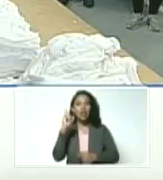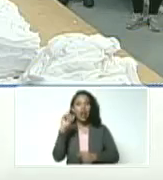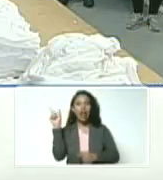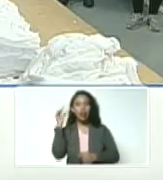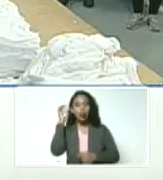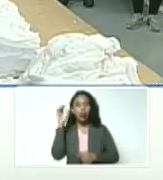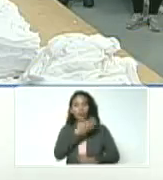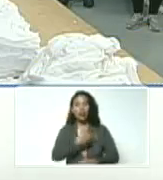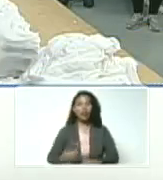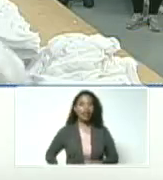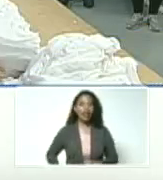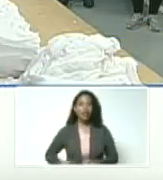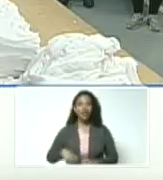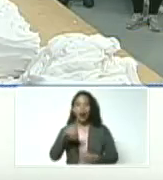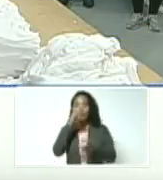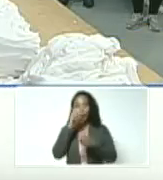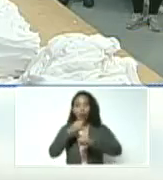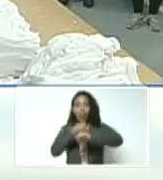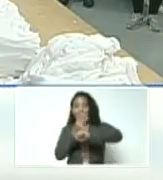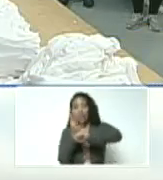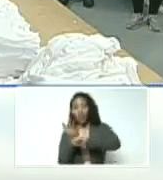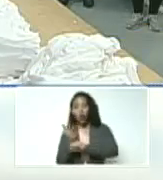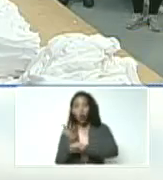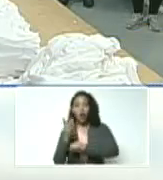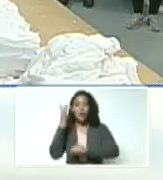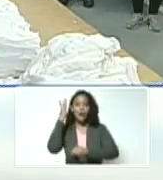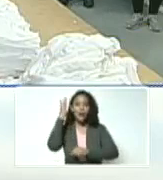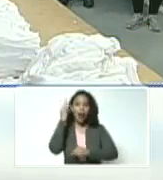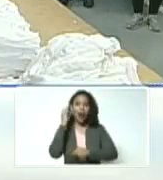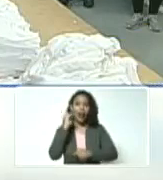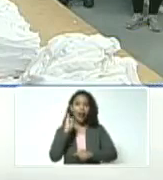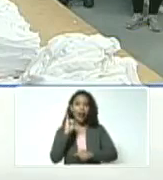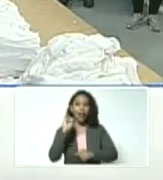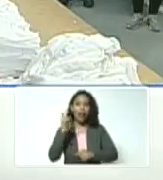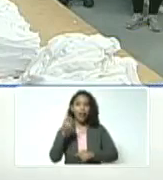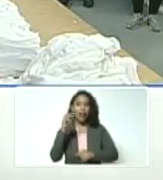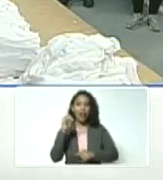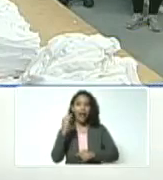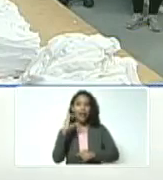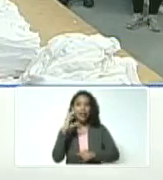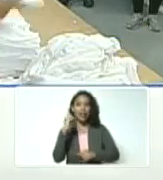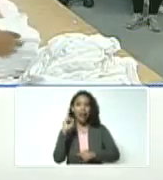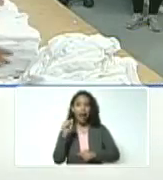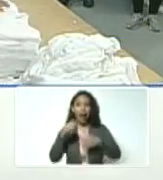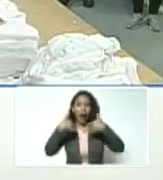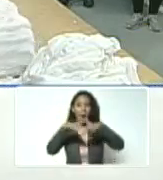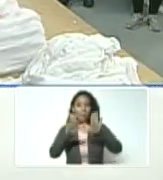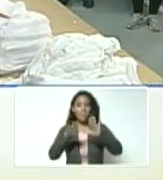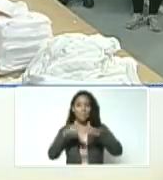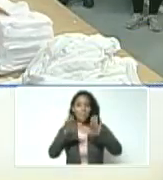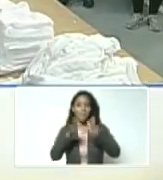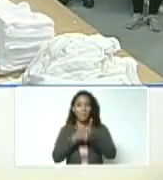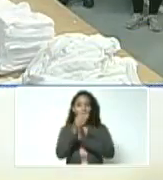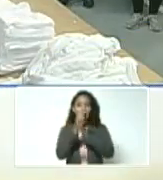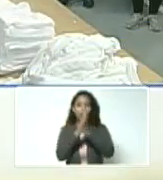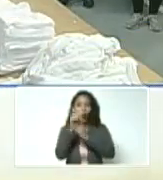Banco del Tesoro, y de Ignacia Margarita, emprendedora textil.